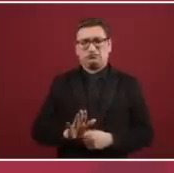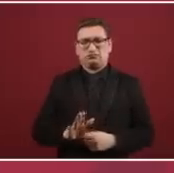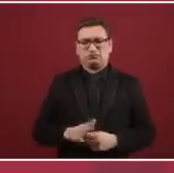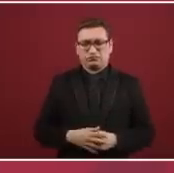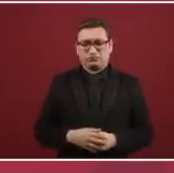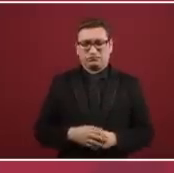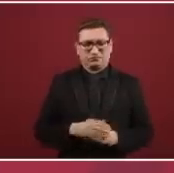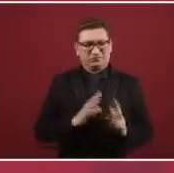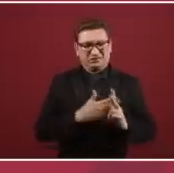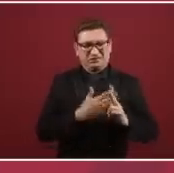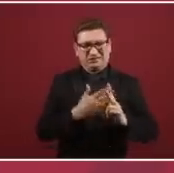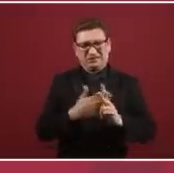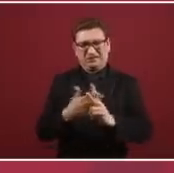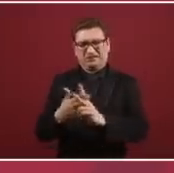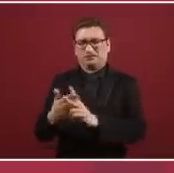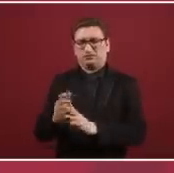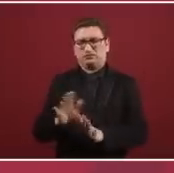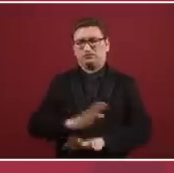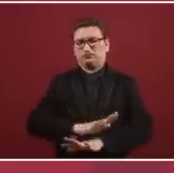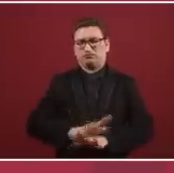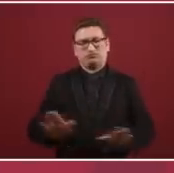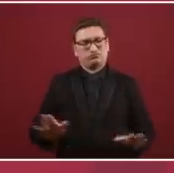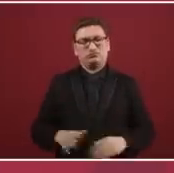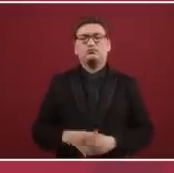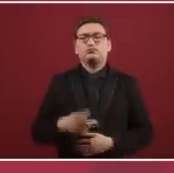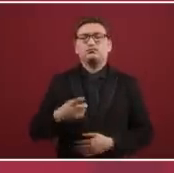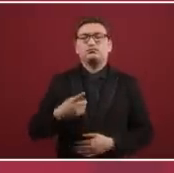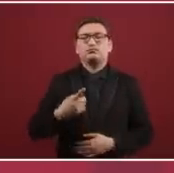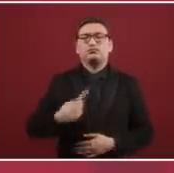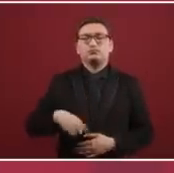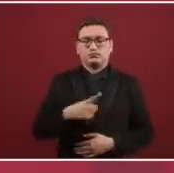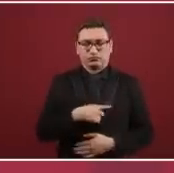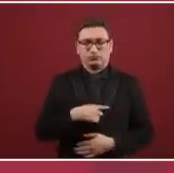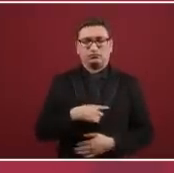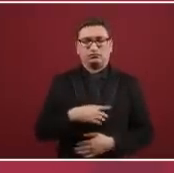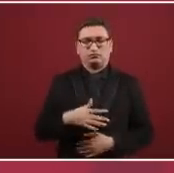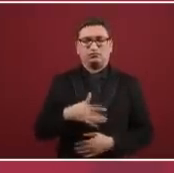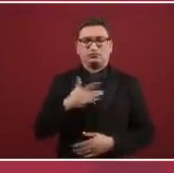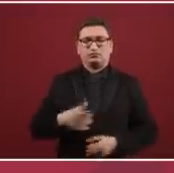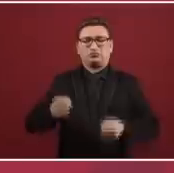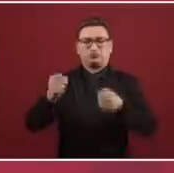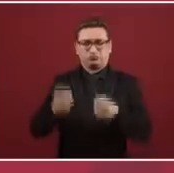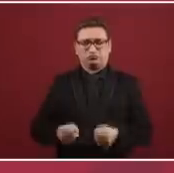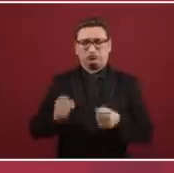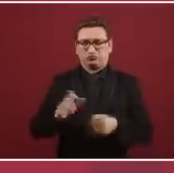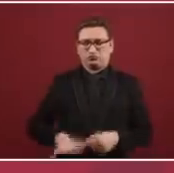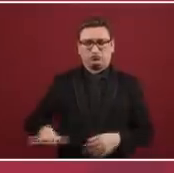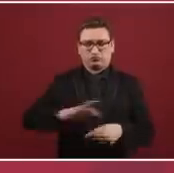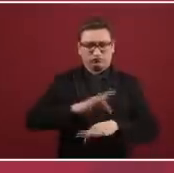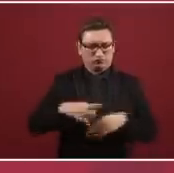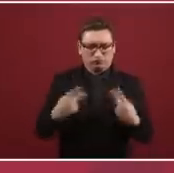las masacres. Nosotros vamos a garantizar la seguridad pública